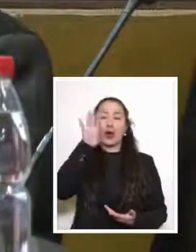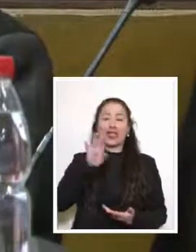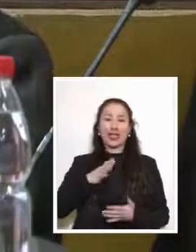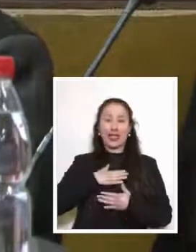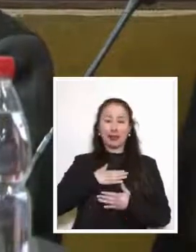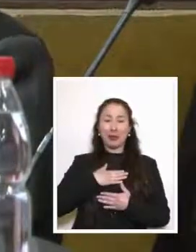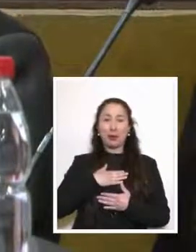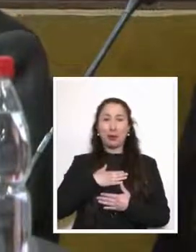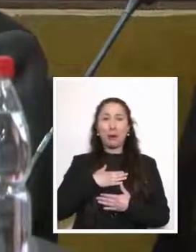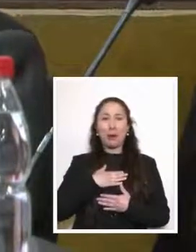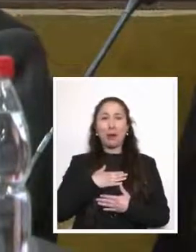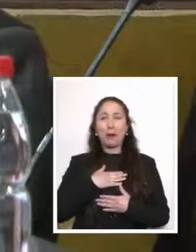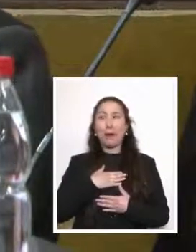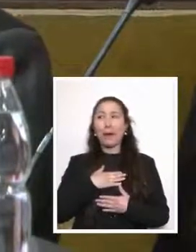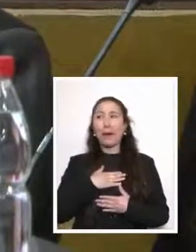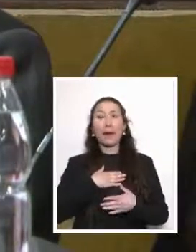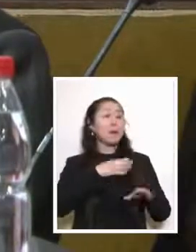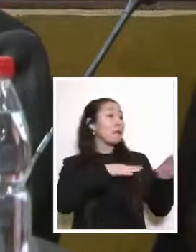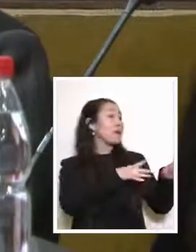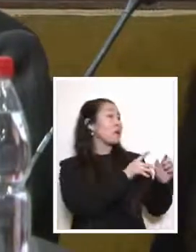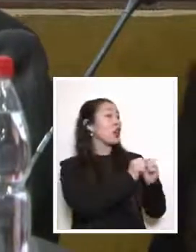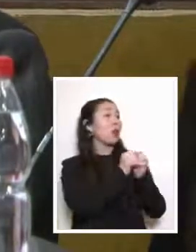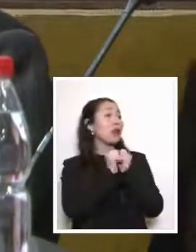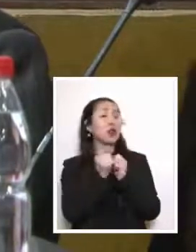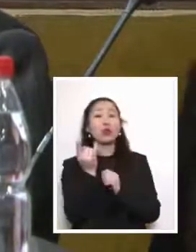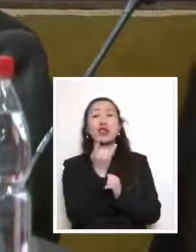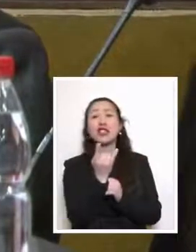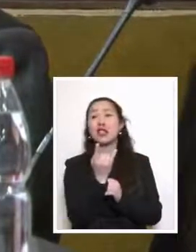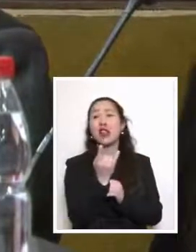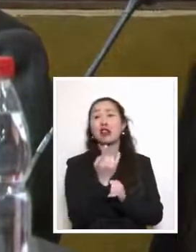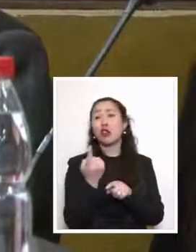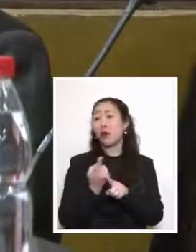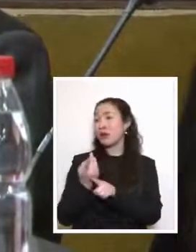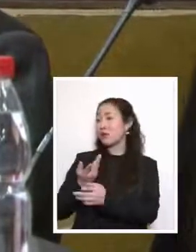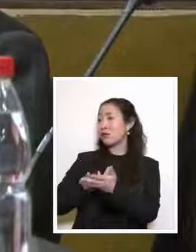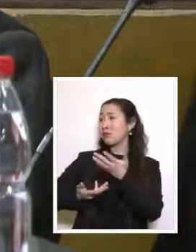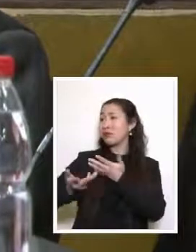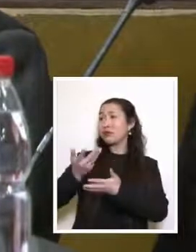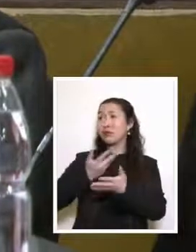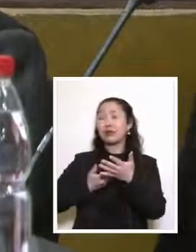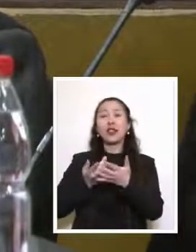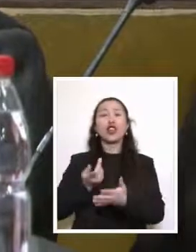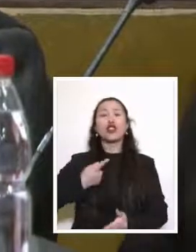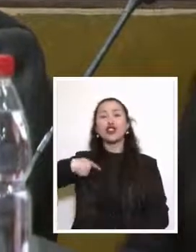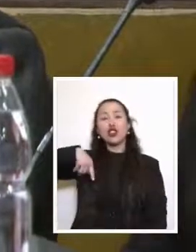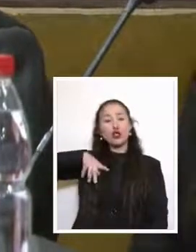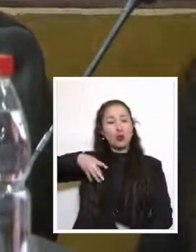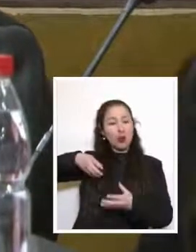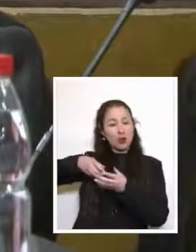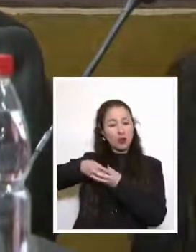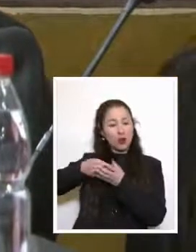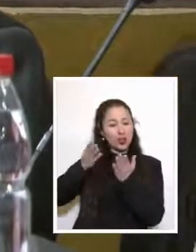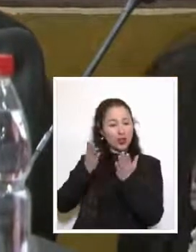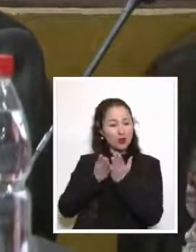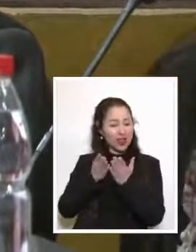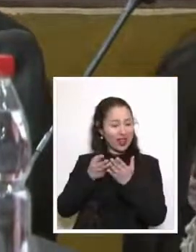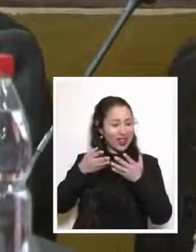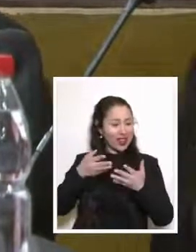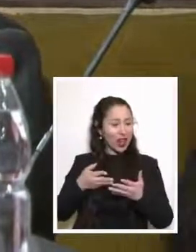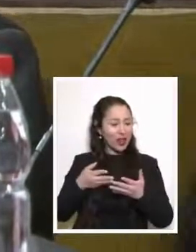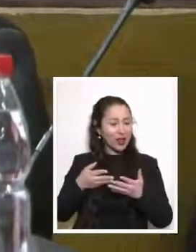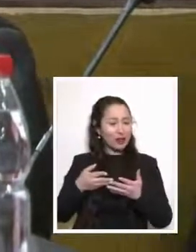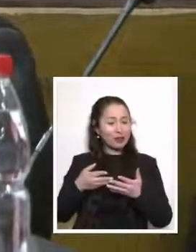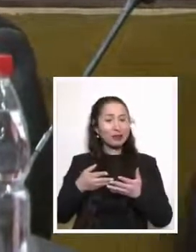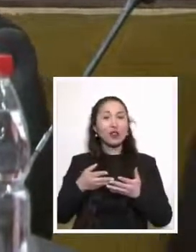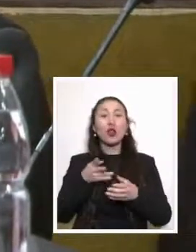que puedo hablar por mis compañeros de universidad y compañeras, que somos una generación y somos una generación